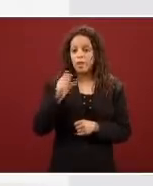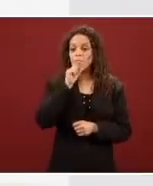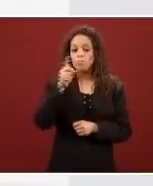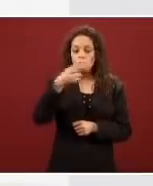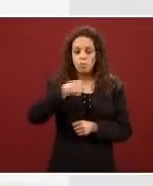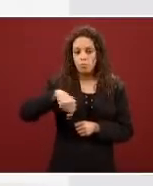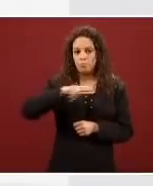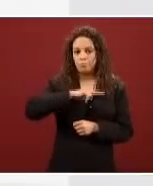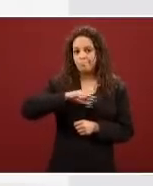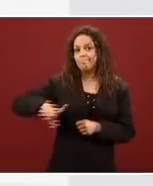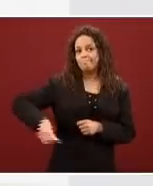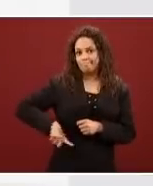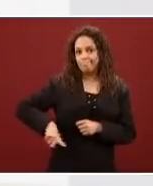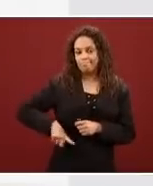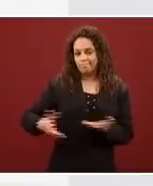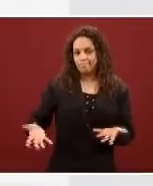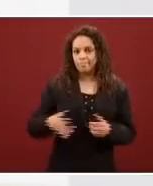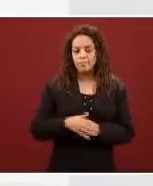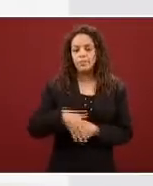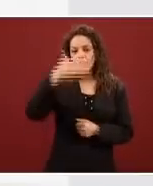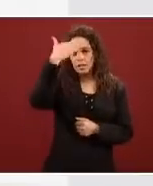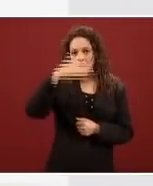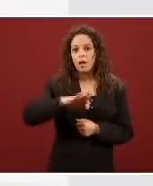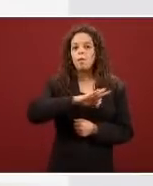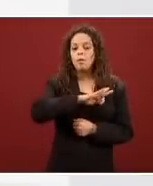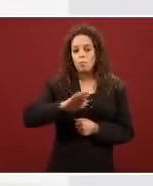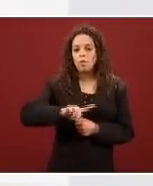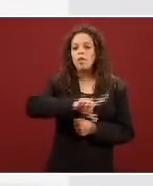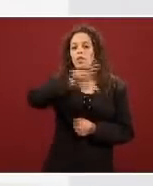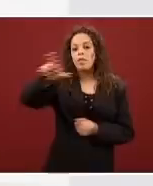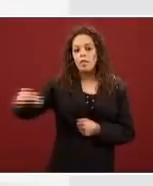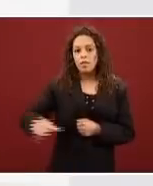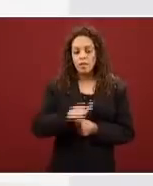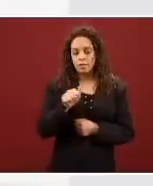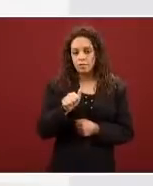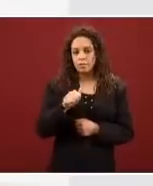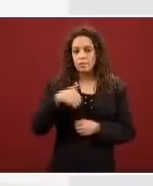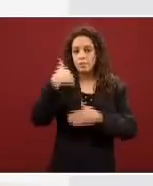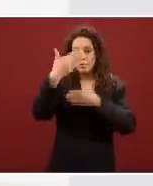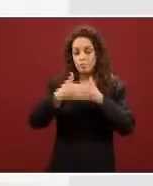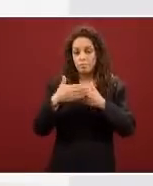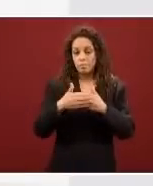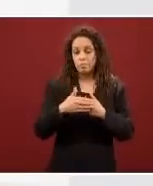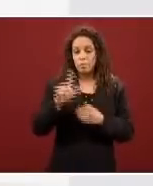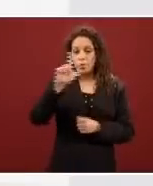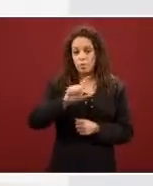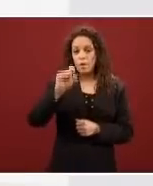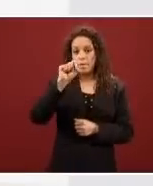podremos empezar a retornar a la normalidad a partir del lunes 20 de abril.